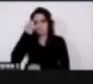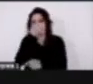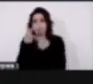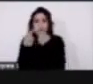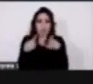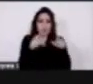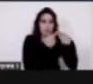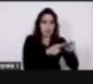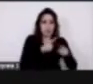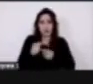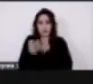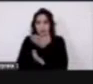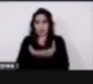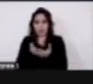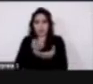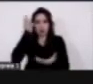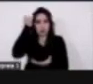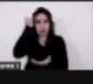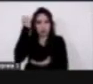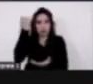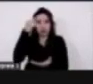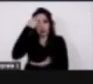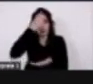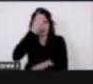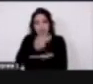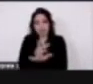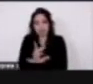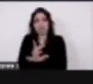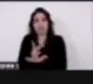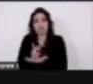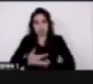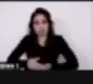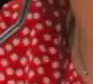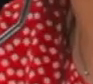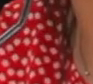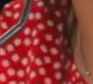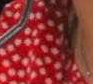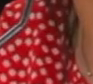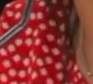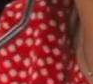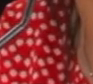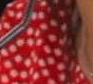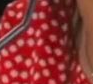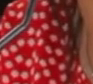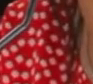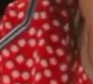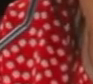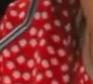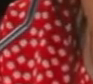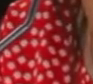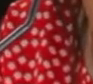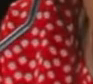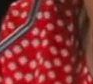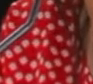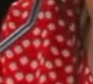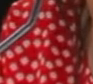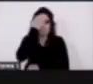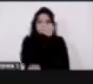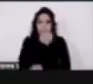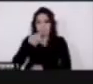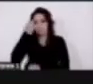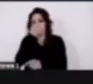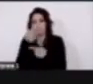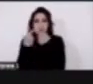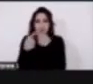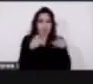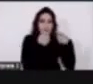diputadas y diputados de todos los grupos parlamentarios, así como una reforma promovida por la jefa de gobierno capitalino, Claudia Sheinbaum Pardo.